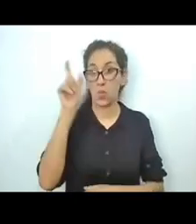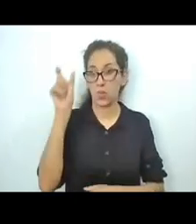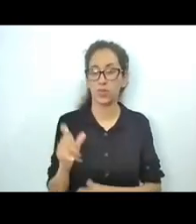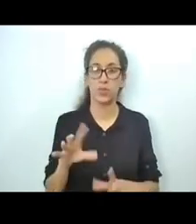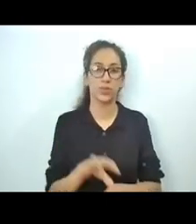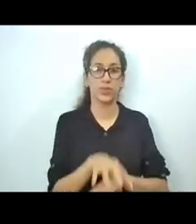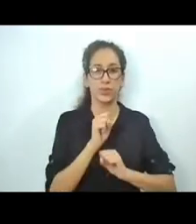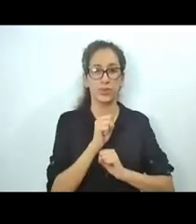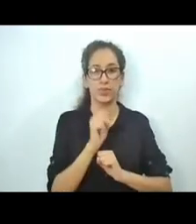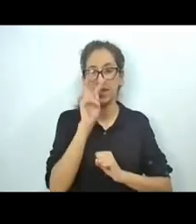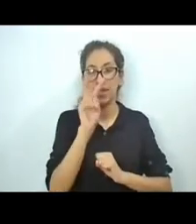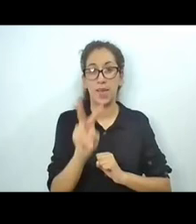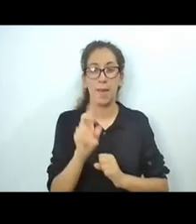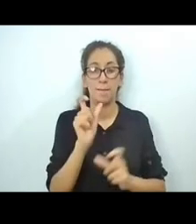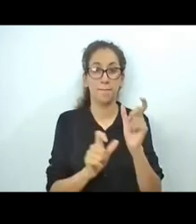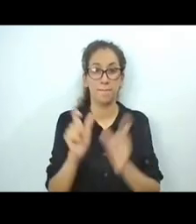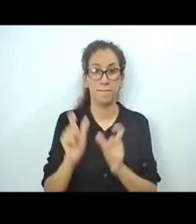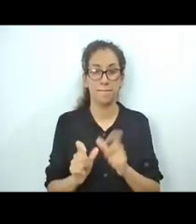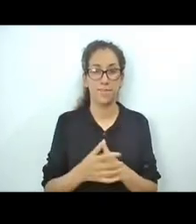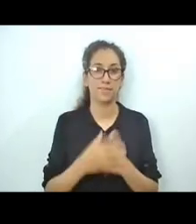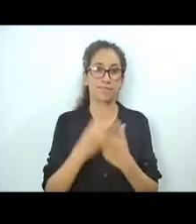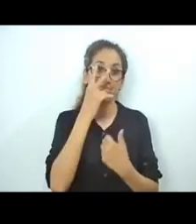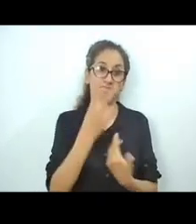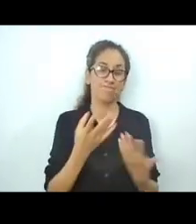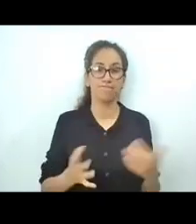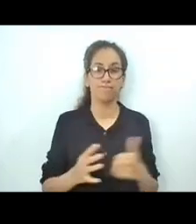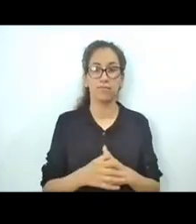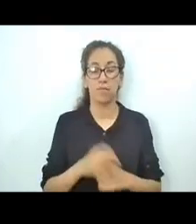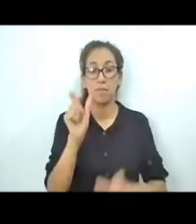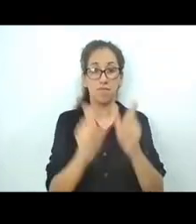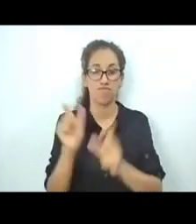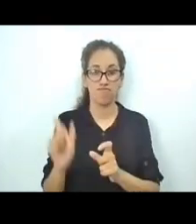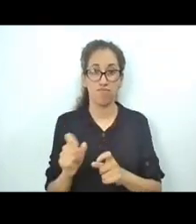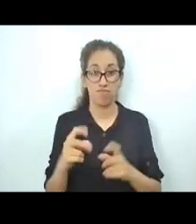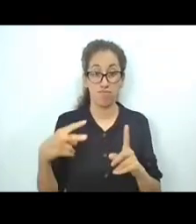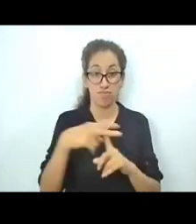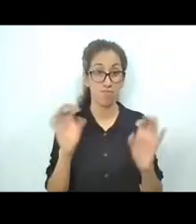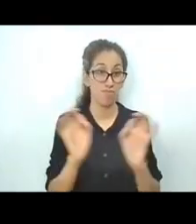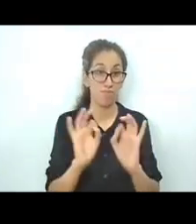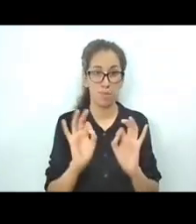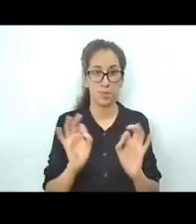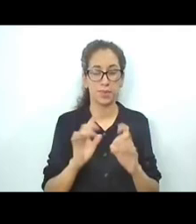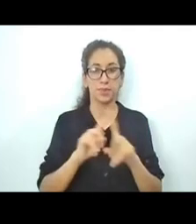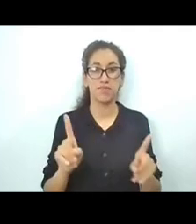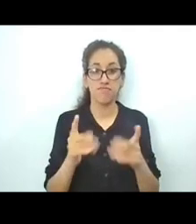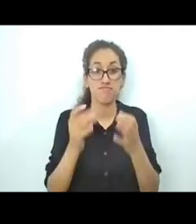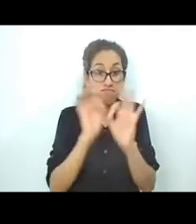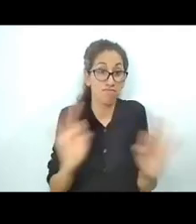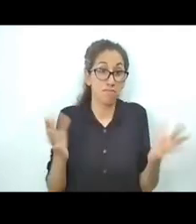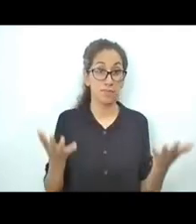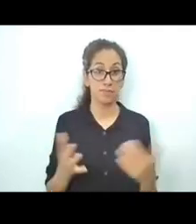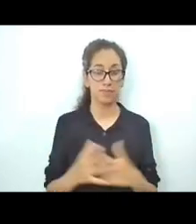acostumbrado a ver pacientes, o sea, a ver, vemos pacientes que no están circuncidados, pero que están limpios, pues,